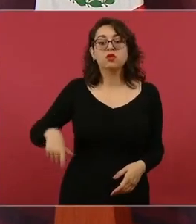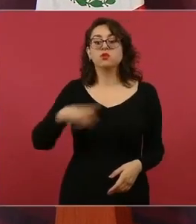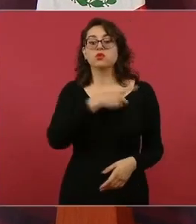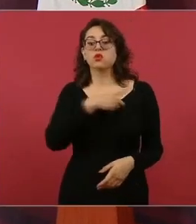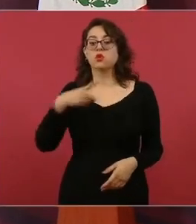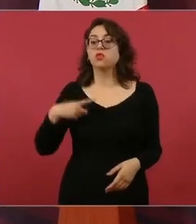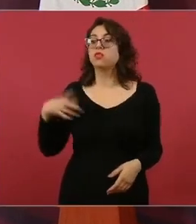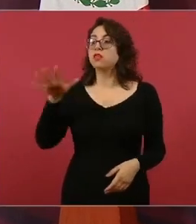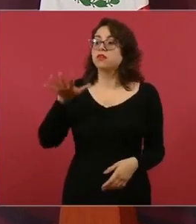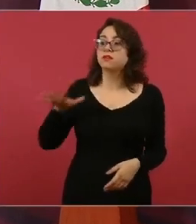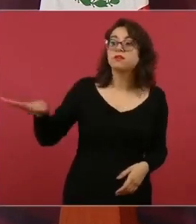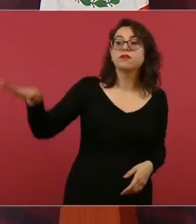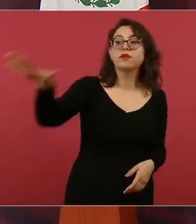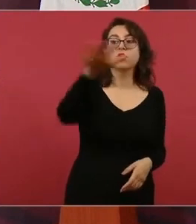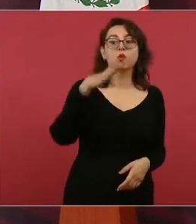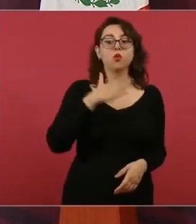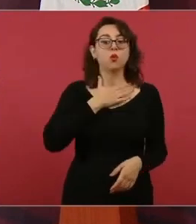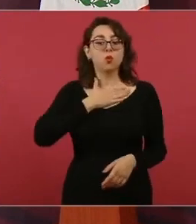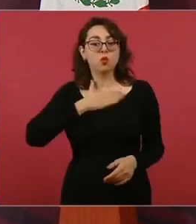de malhechores.